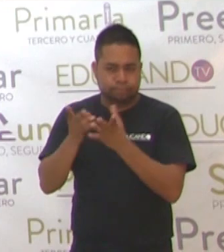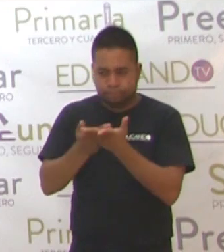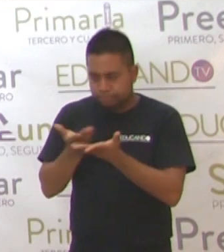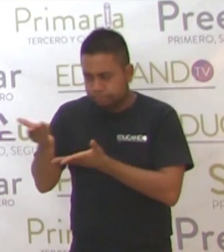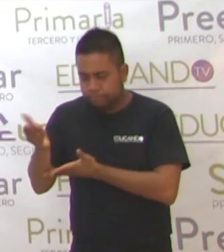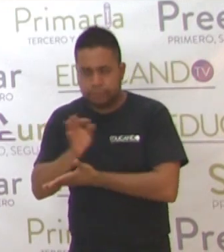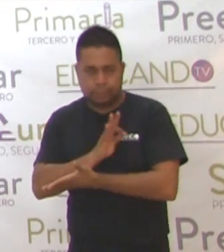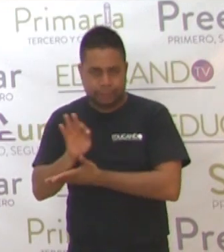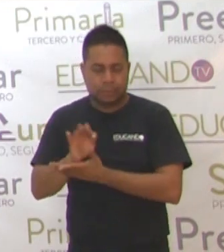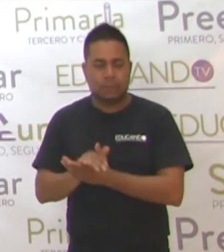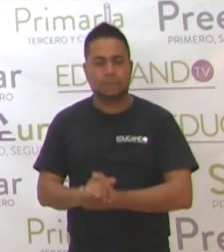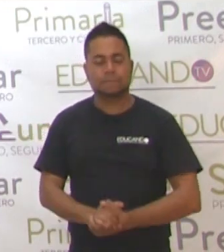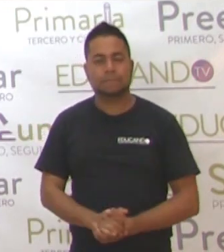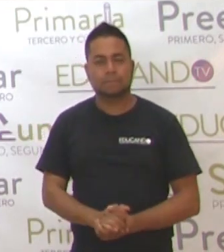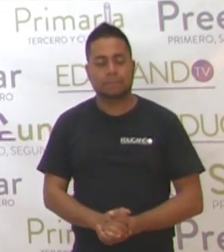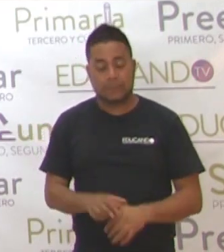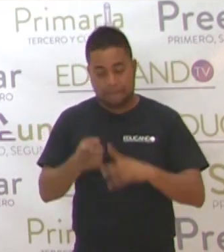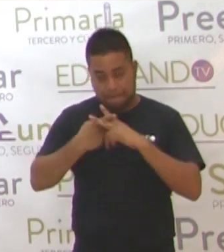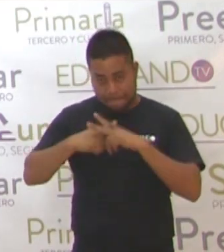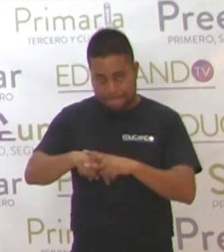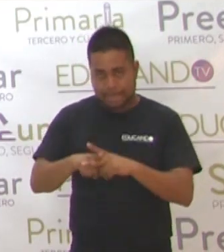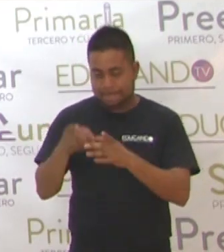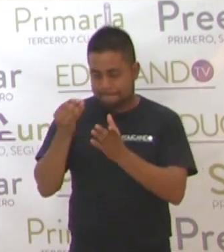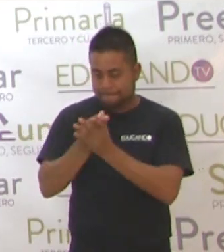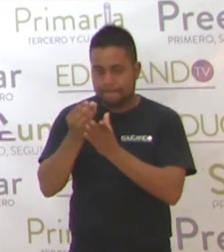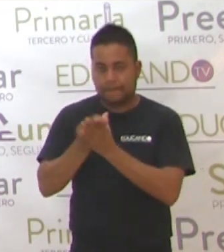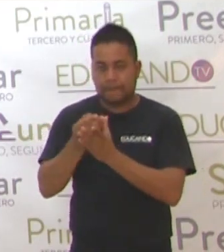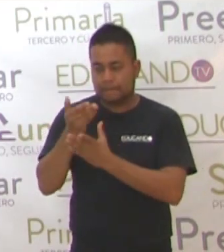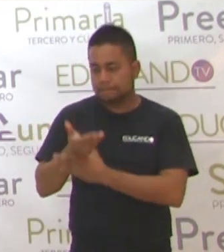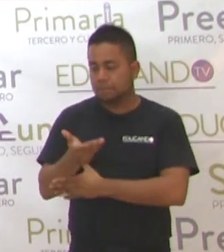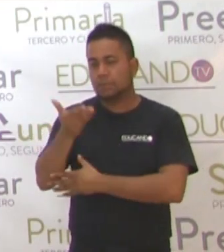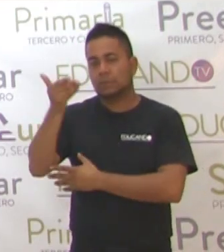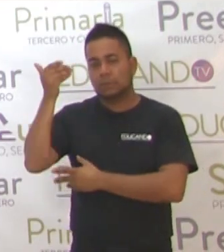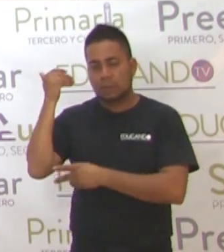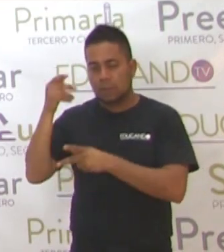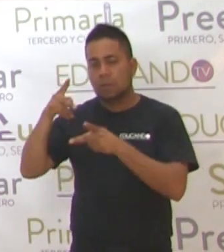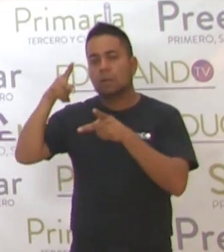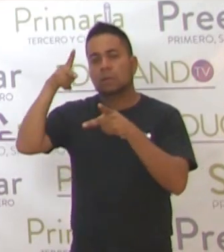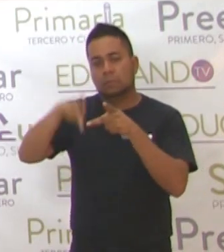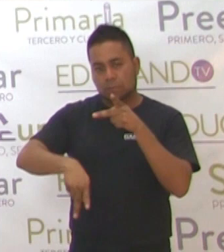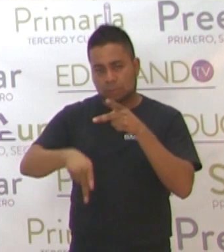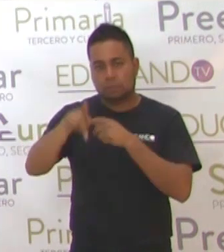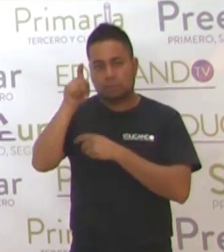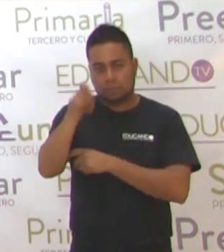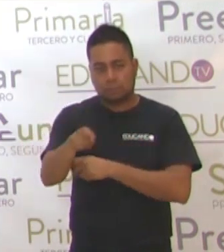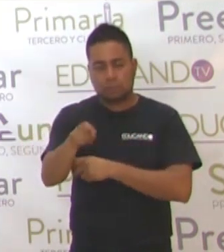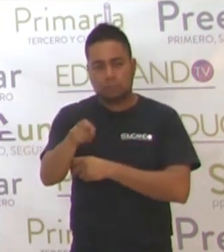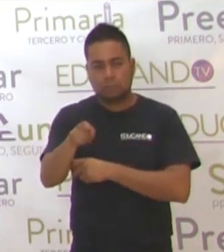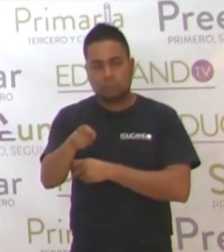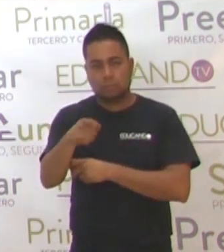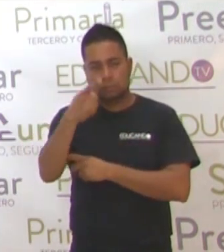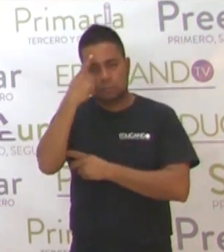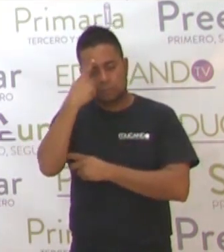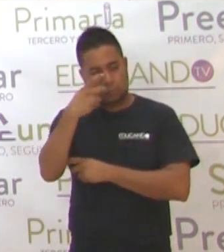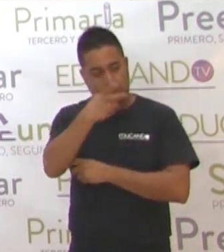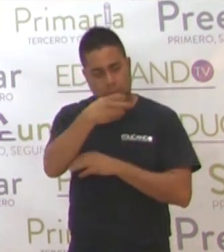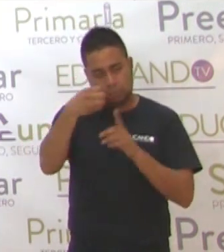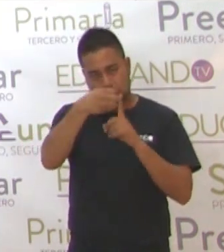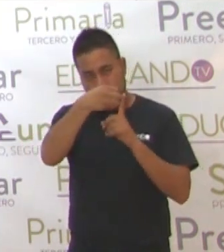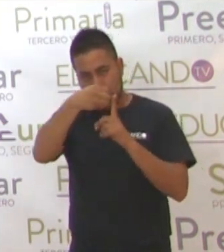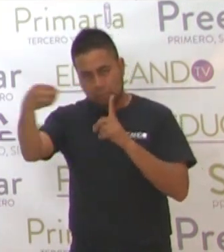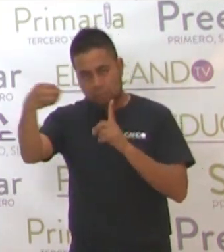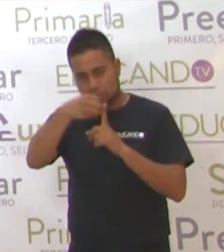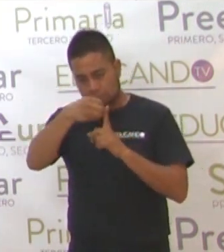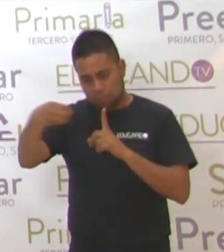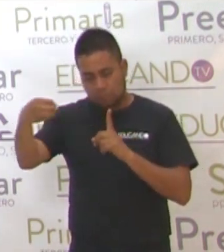iniciar en la sesión anterior nos quedamos en lo que eran estas oraciones que ya